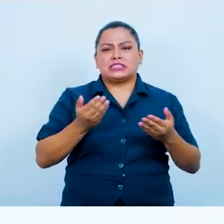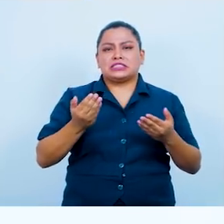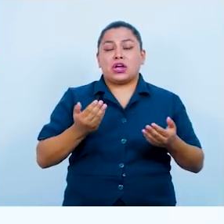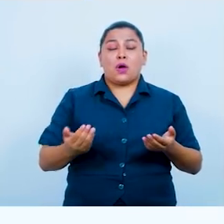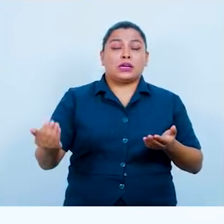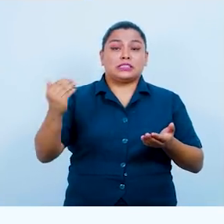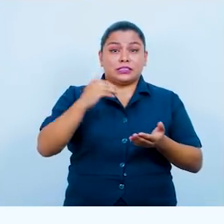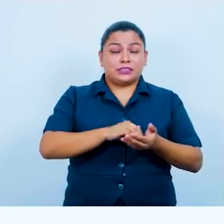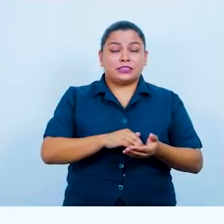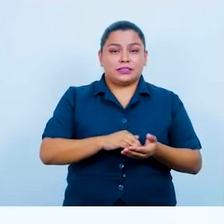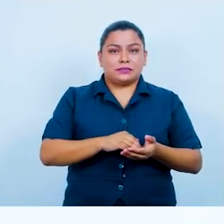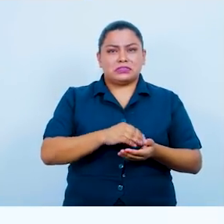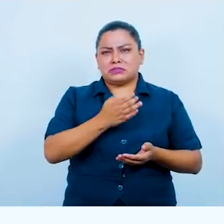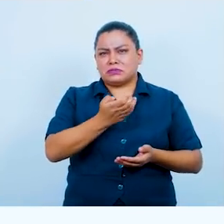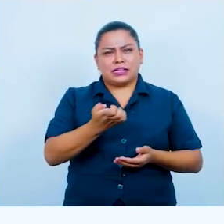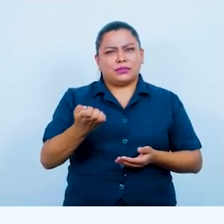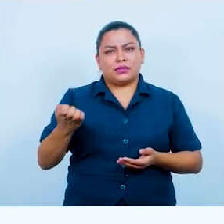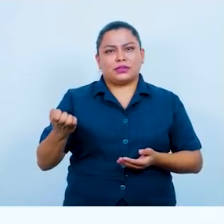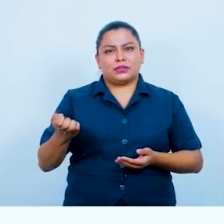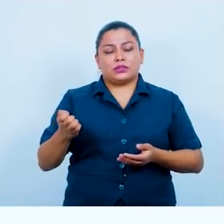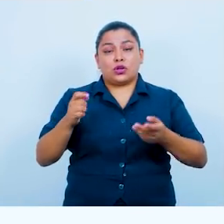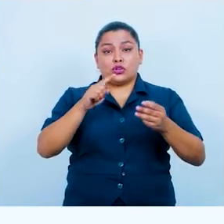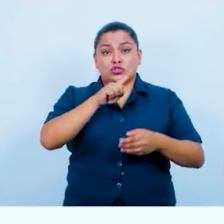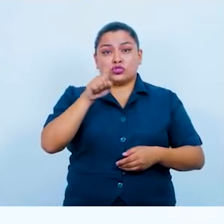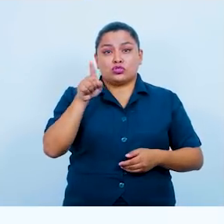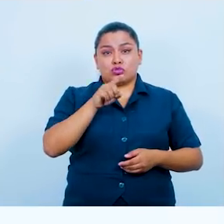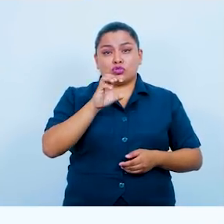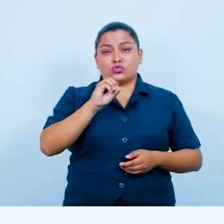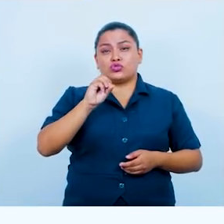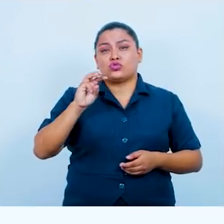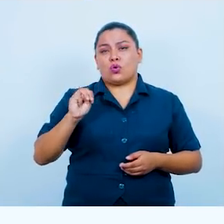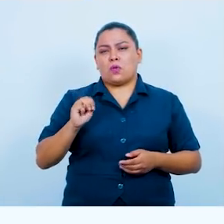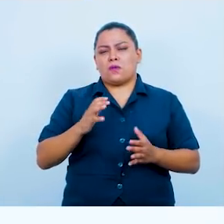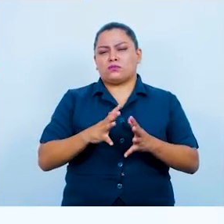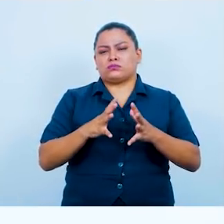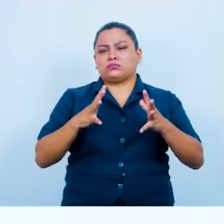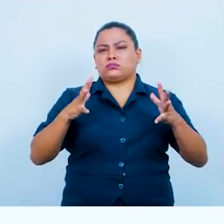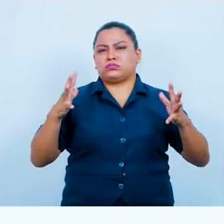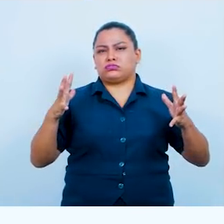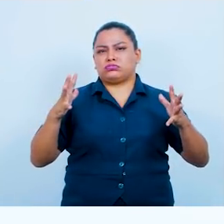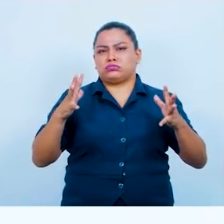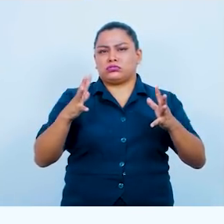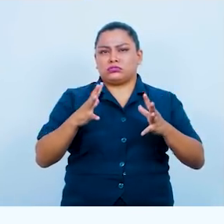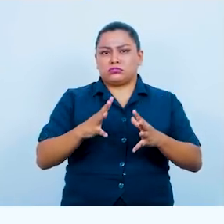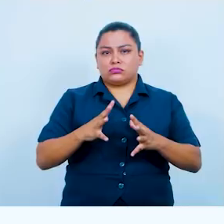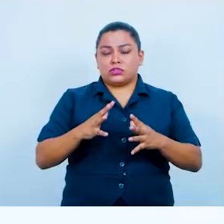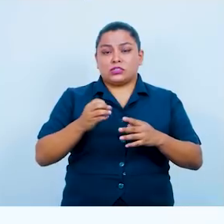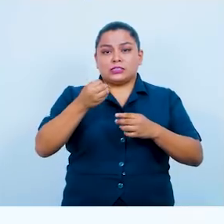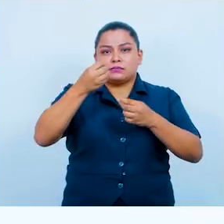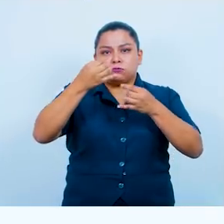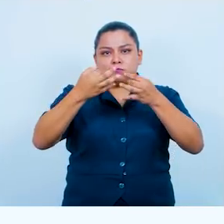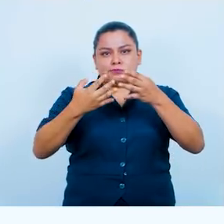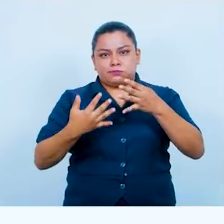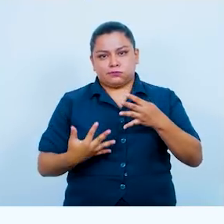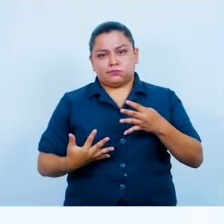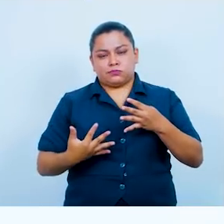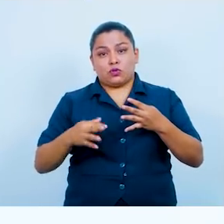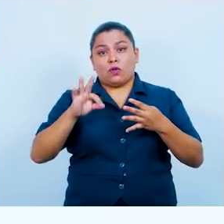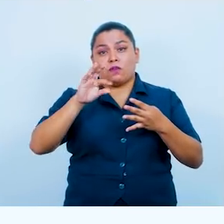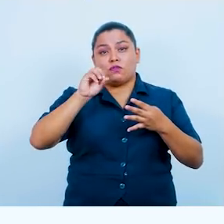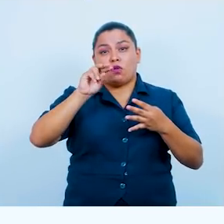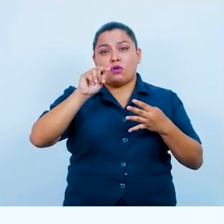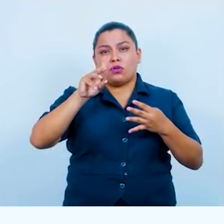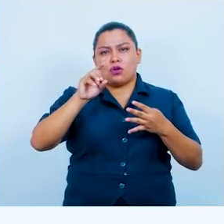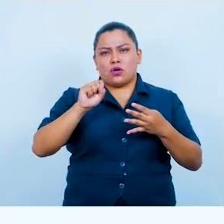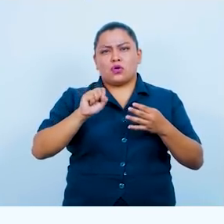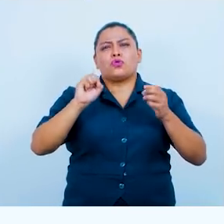elemento. La opción Zoom para aumentar o disminuir el tamaño, y un menú de fondos que pueden utilizarse en